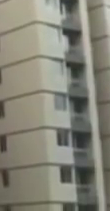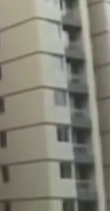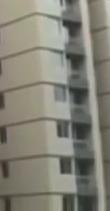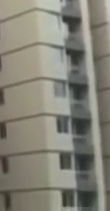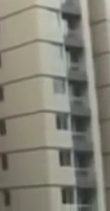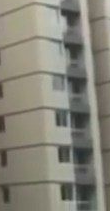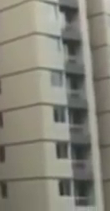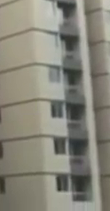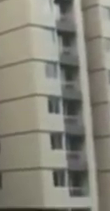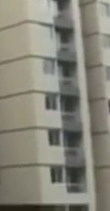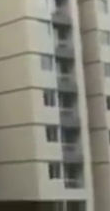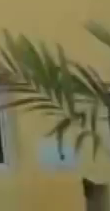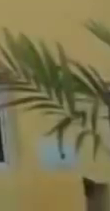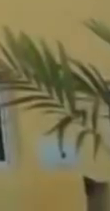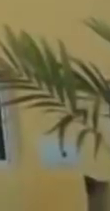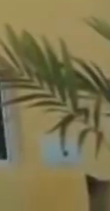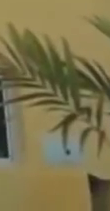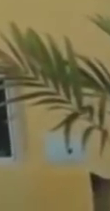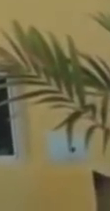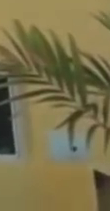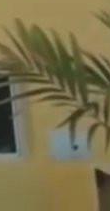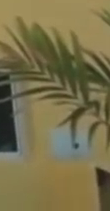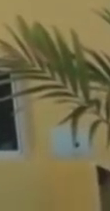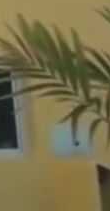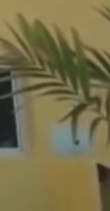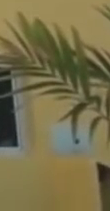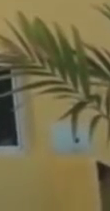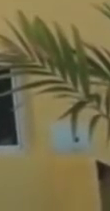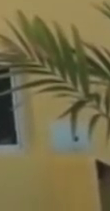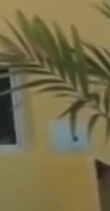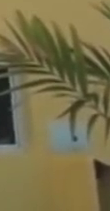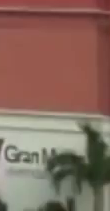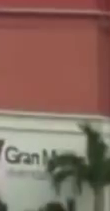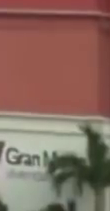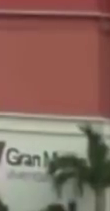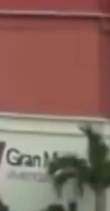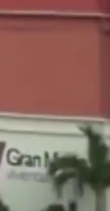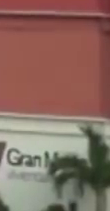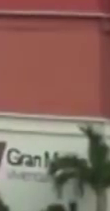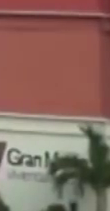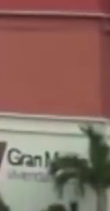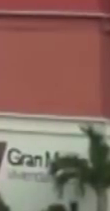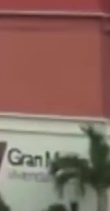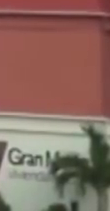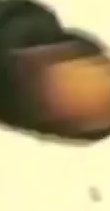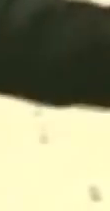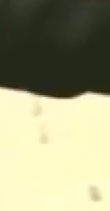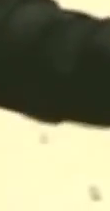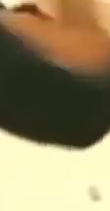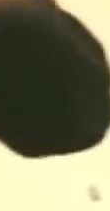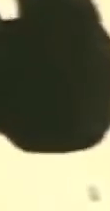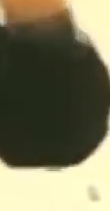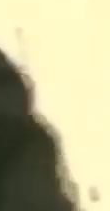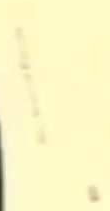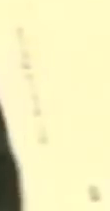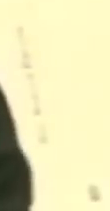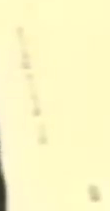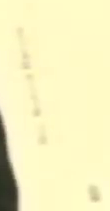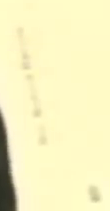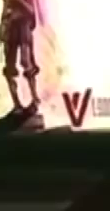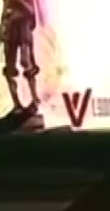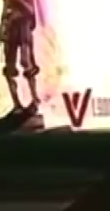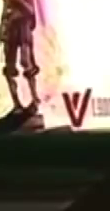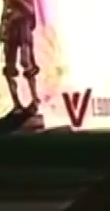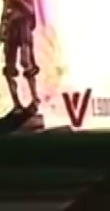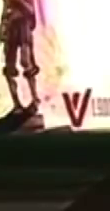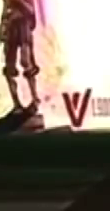y atender a casi 24 millones de habitantes en el país. Esta emblemática misión, sueño y compromiso